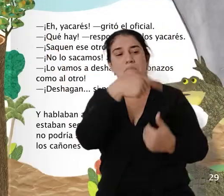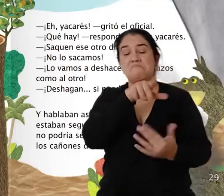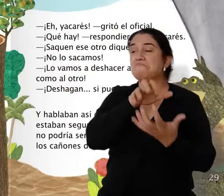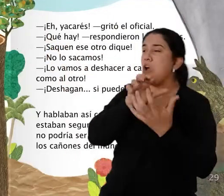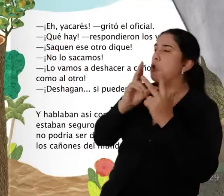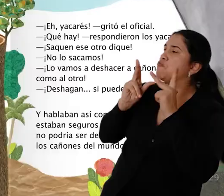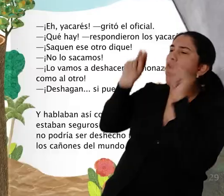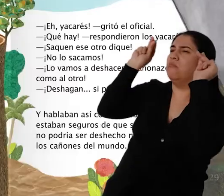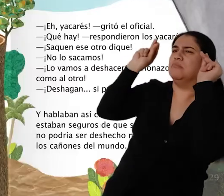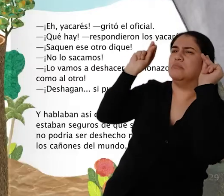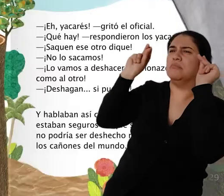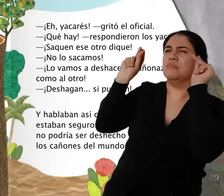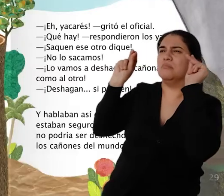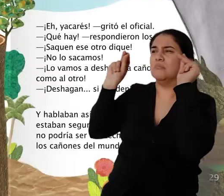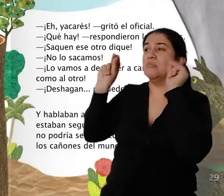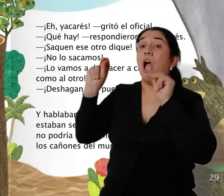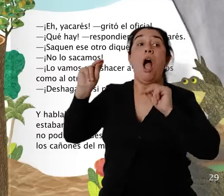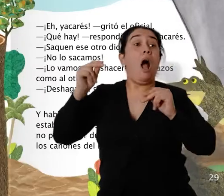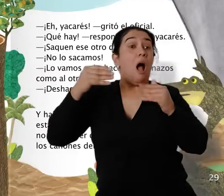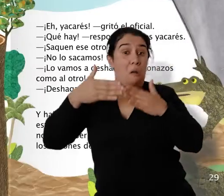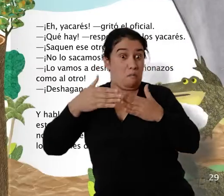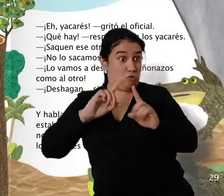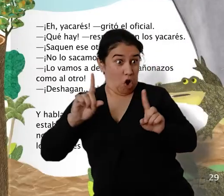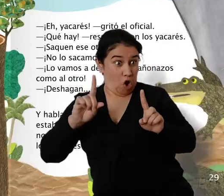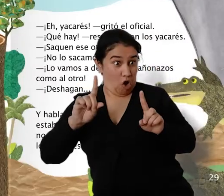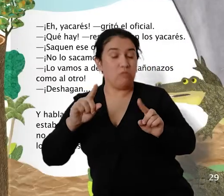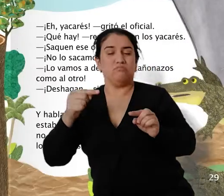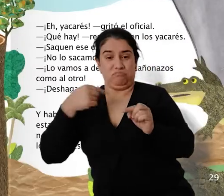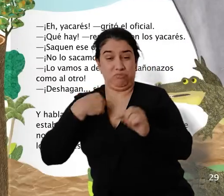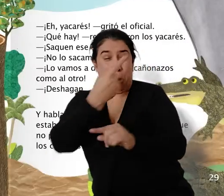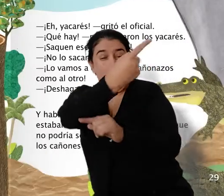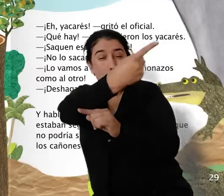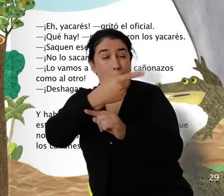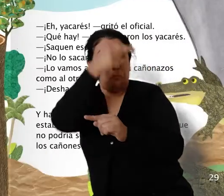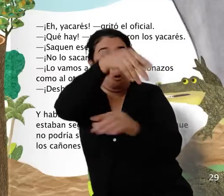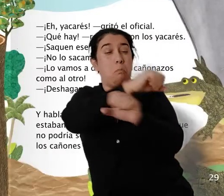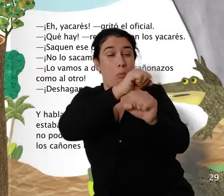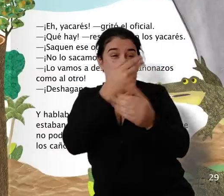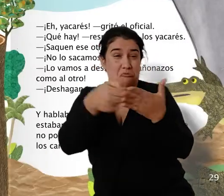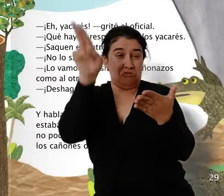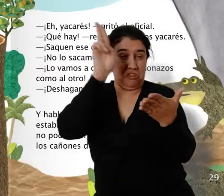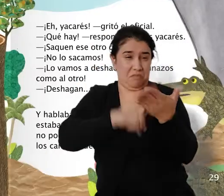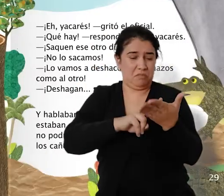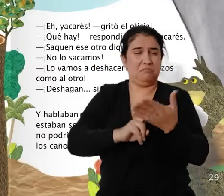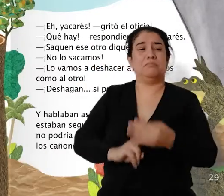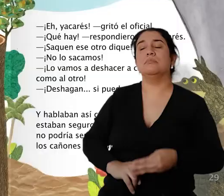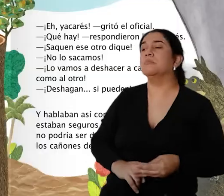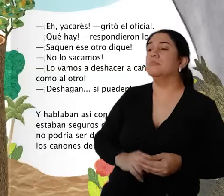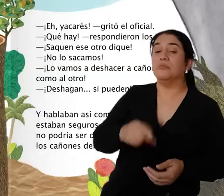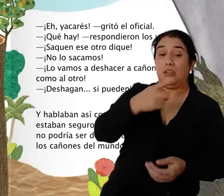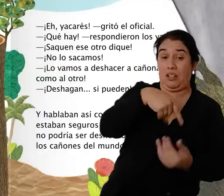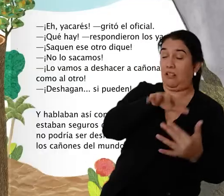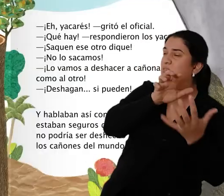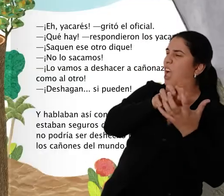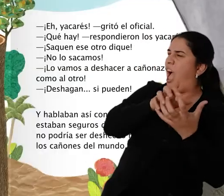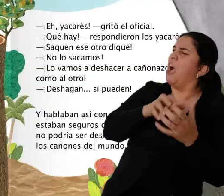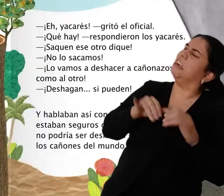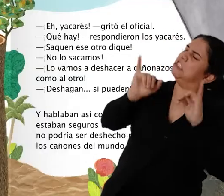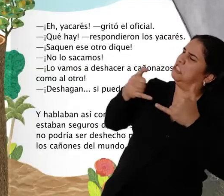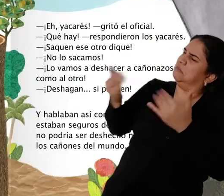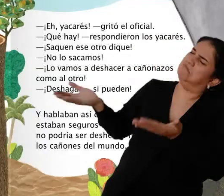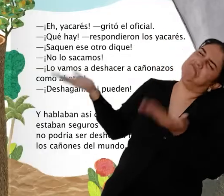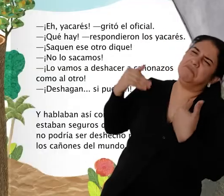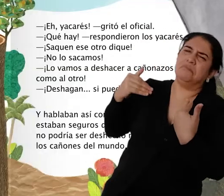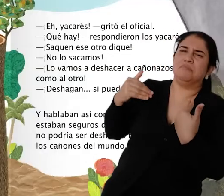sacamos! ¡Lo vamos a deshacer a cañonazos como al otro! ¡Deshagan! ¡Si pueden! Y hablaban así,